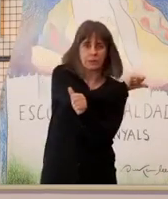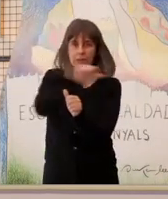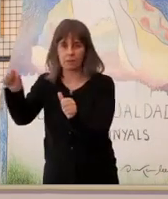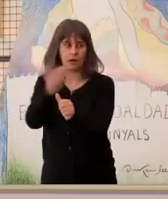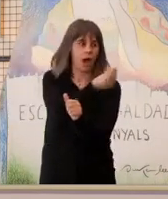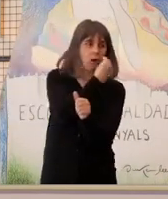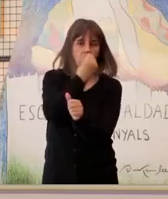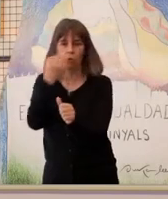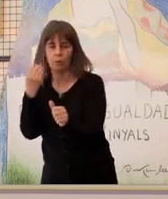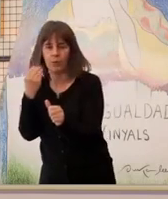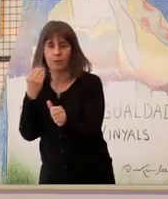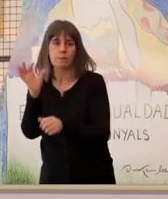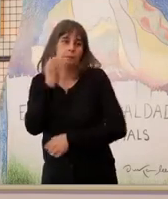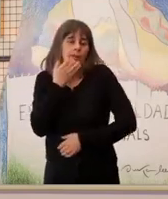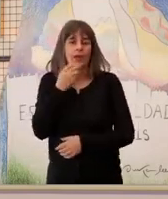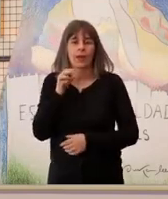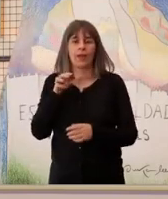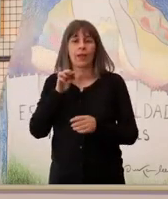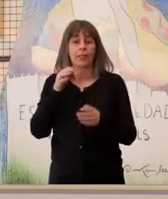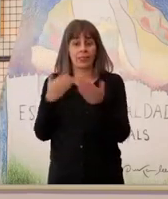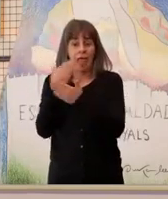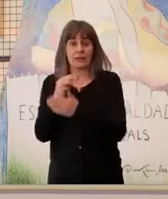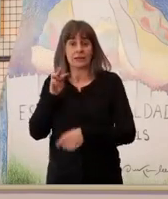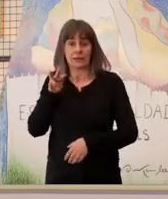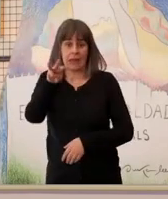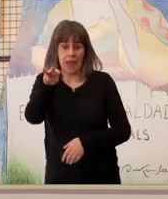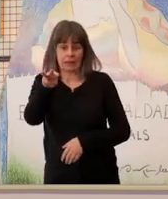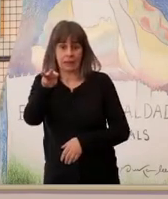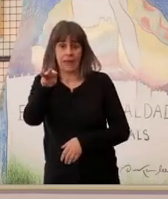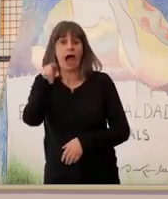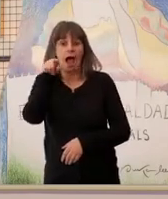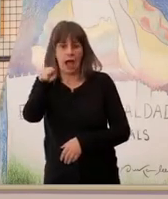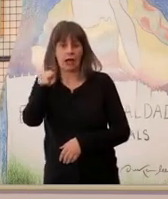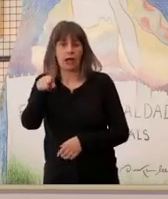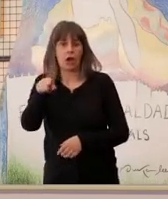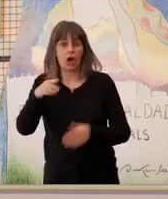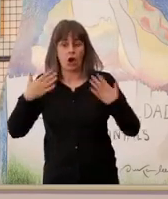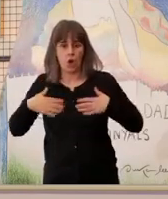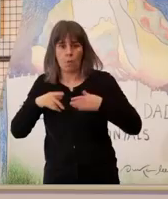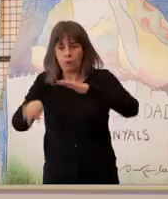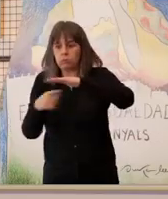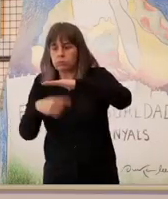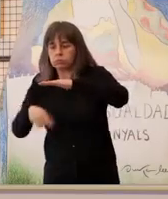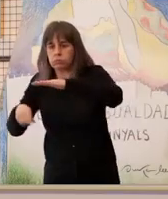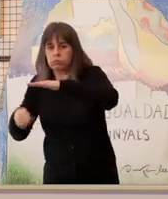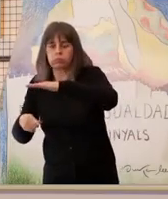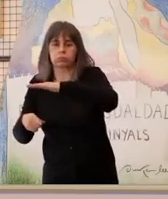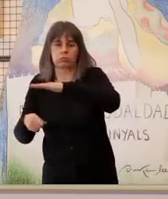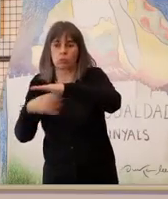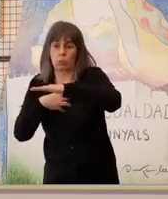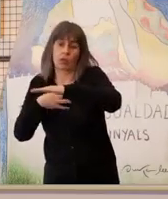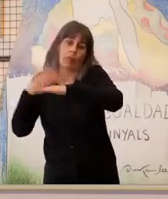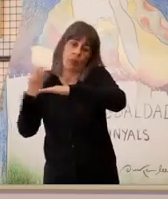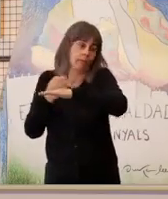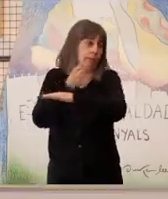tú no vas a lavar la ropa en tres días cuando resulta que a lo mejor hay que lavarla cada día o cada dos días según